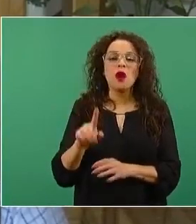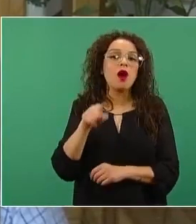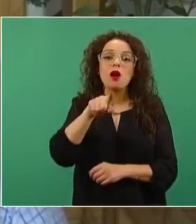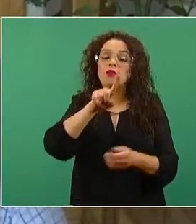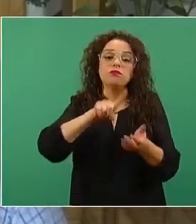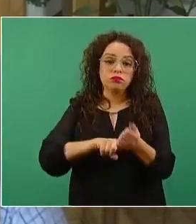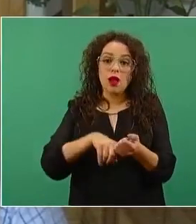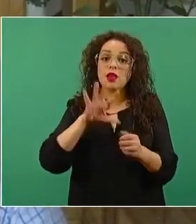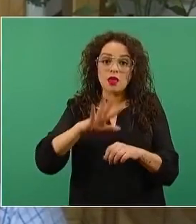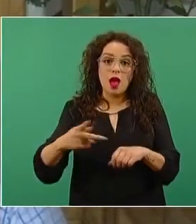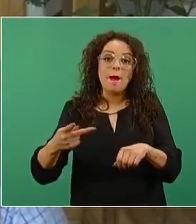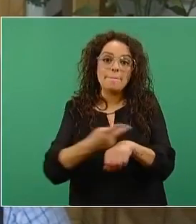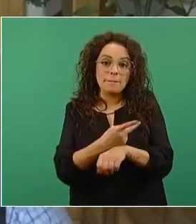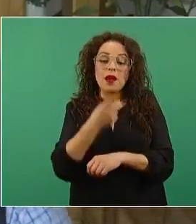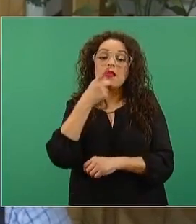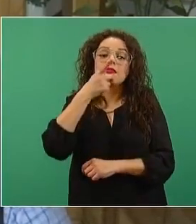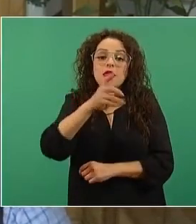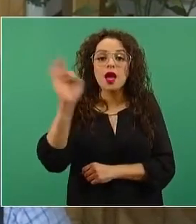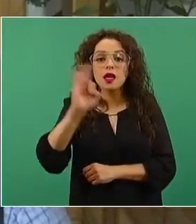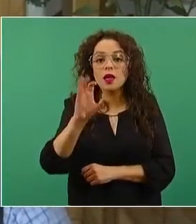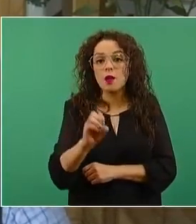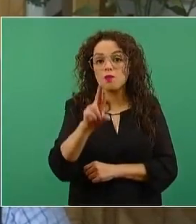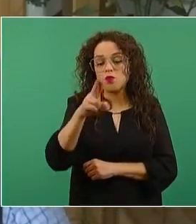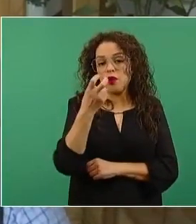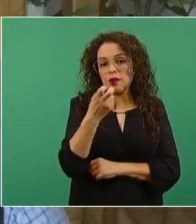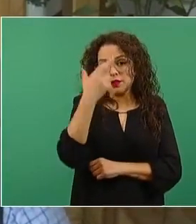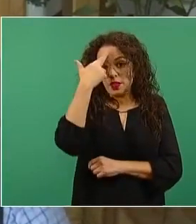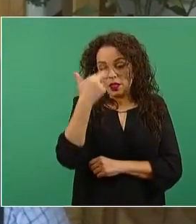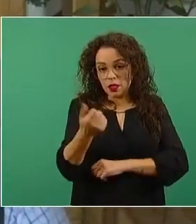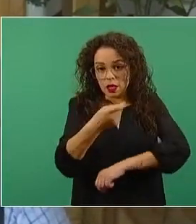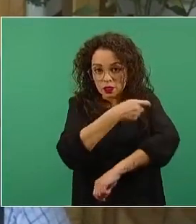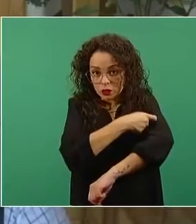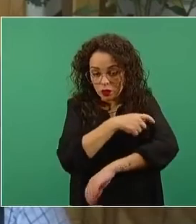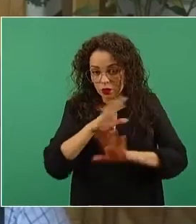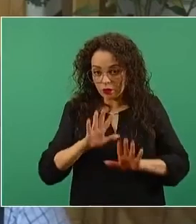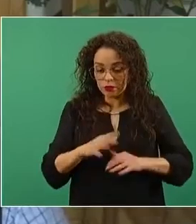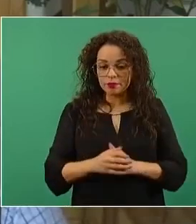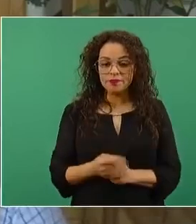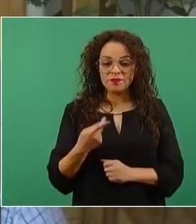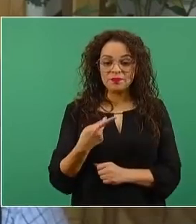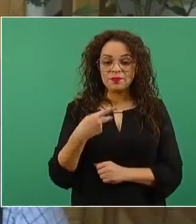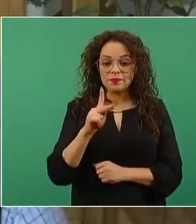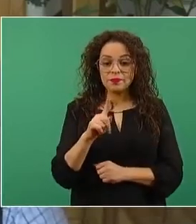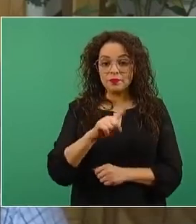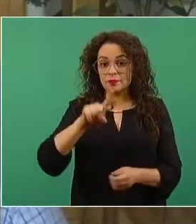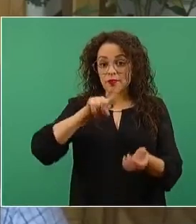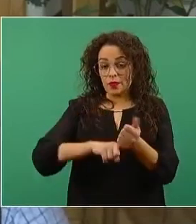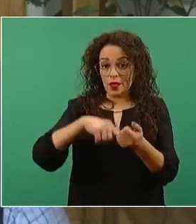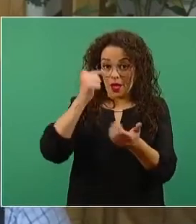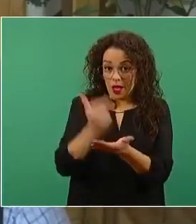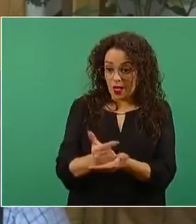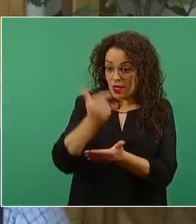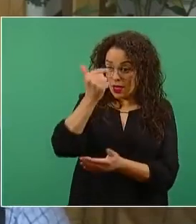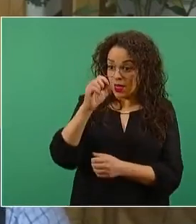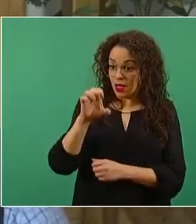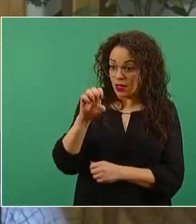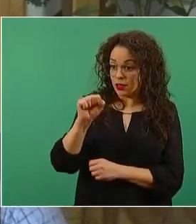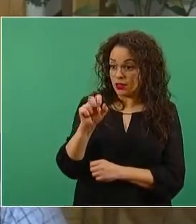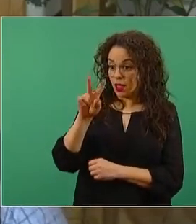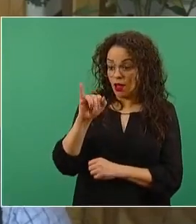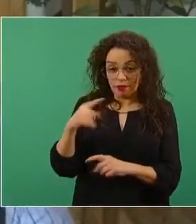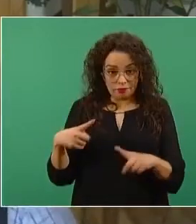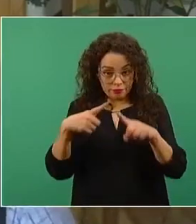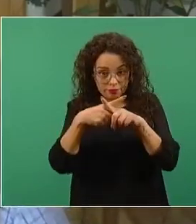evento supuestamente atribuible. El proceso de dictaminación, que en este caso se enfoca a los ESAVIs graves, porque aprovecho también la